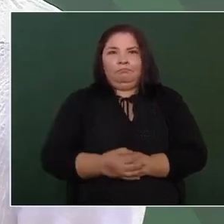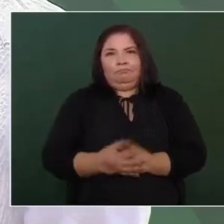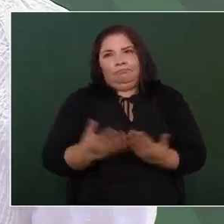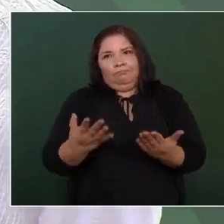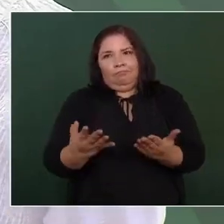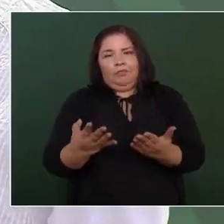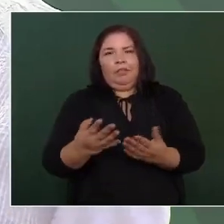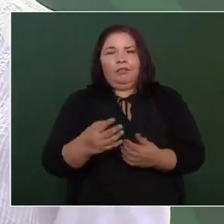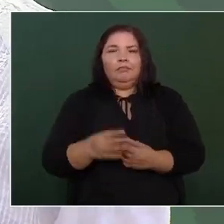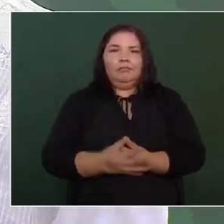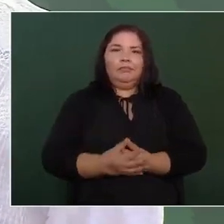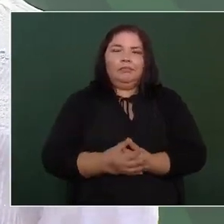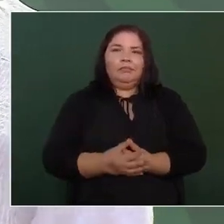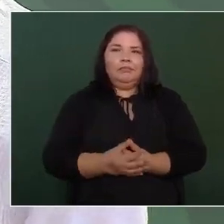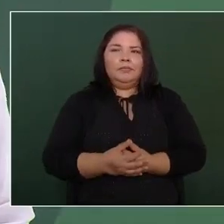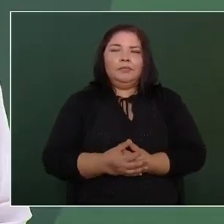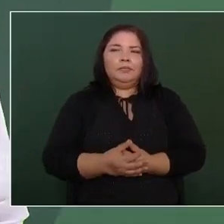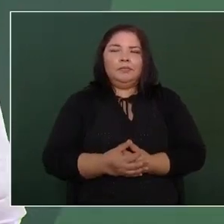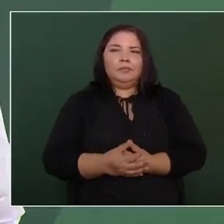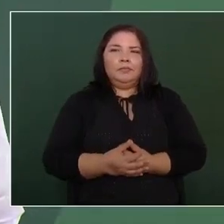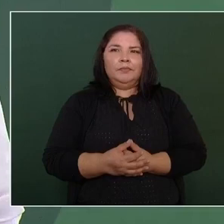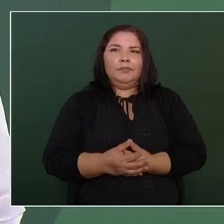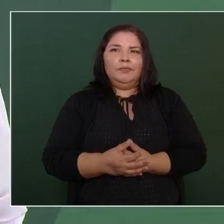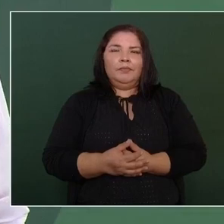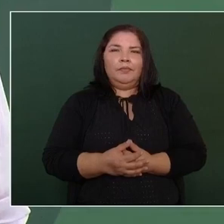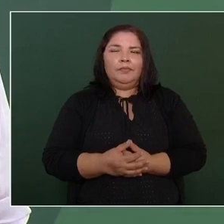tengamos en cuenta que